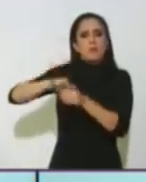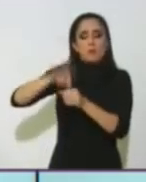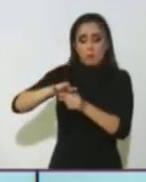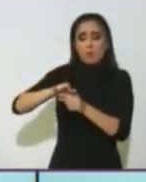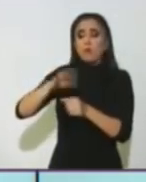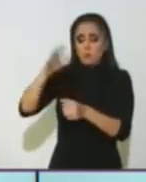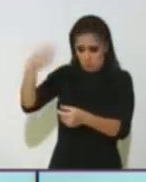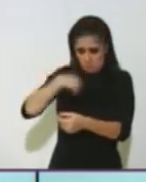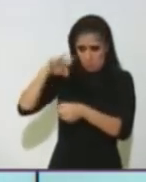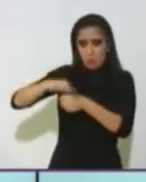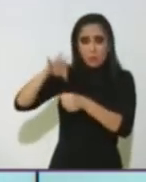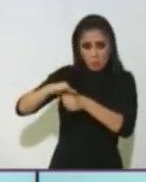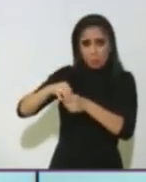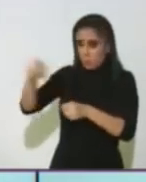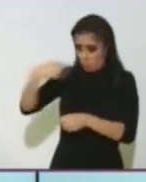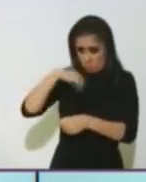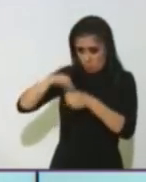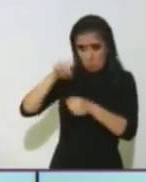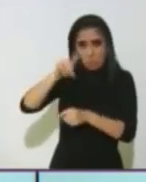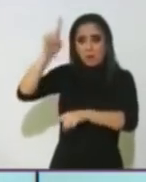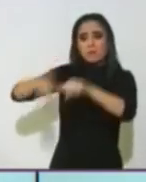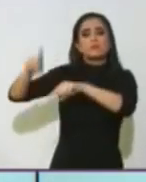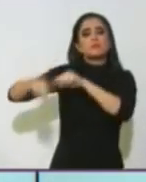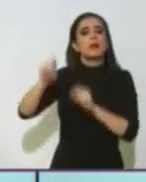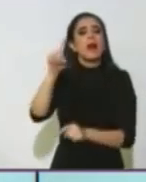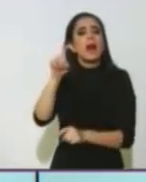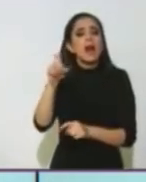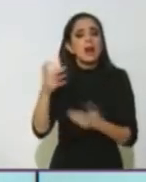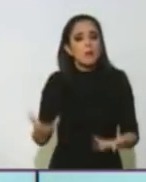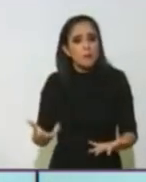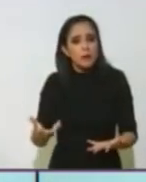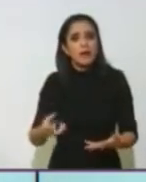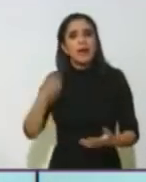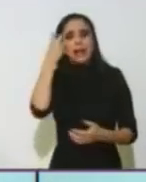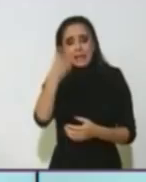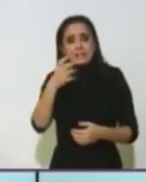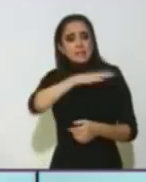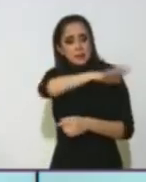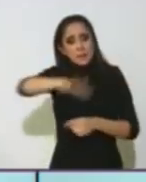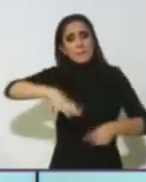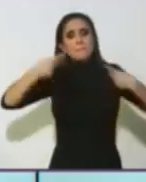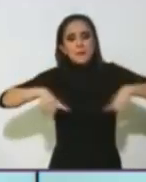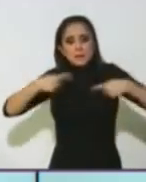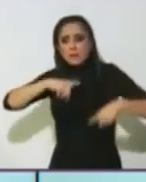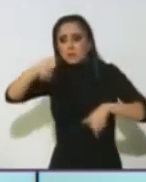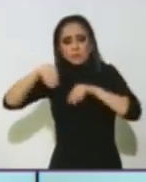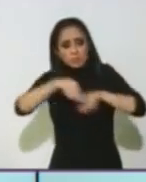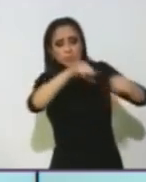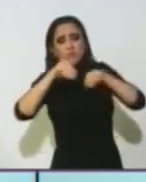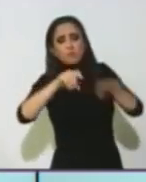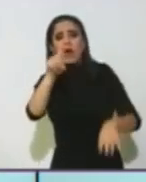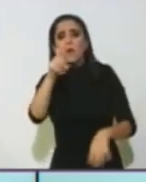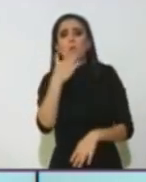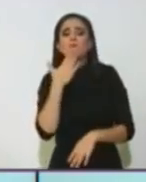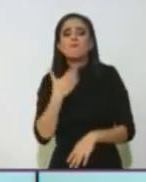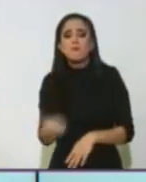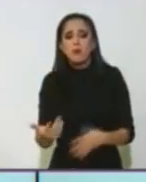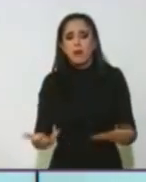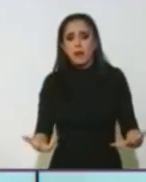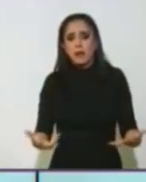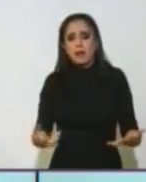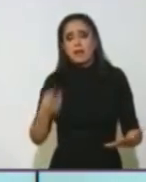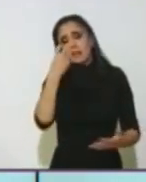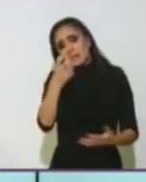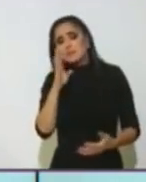no han generado una política pública real hasta el momento para que los ciudadanos tengan agua desafortunadamente ellos lo